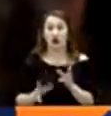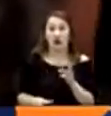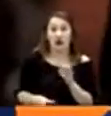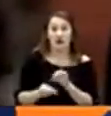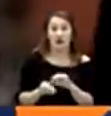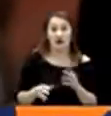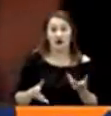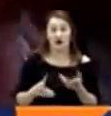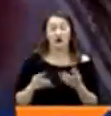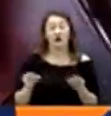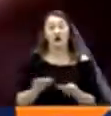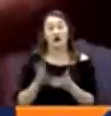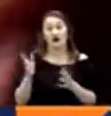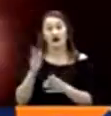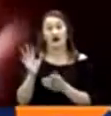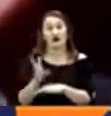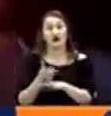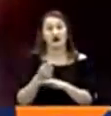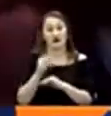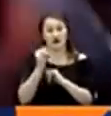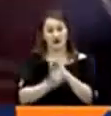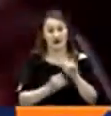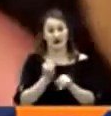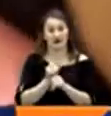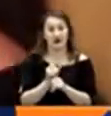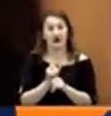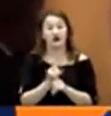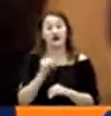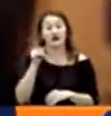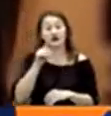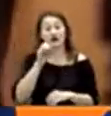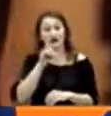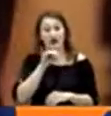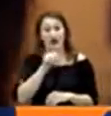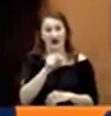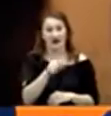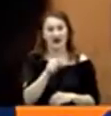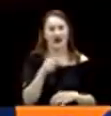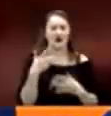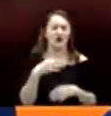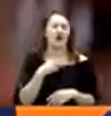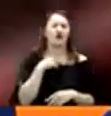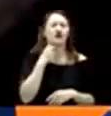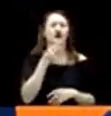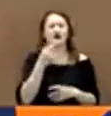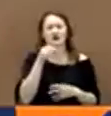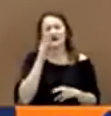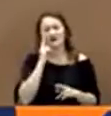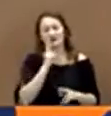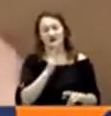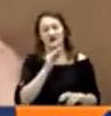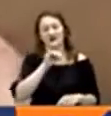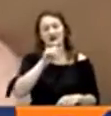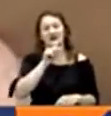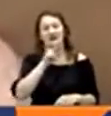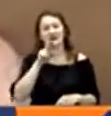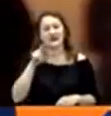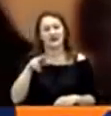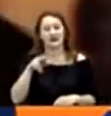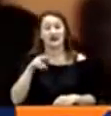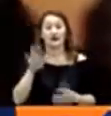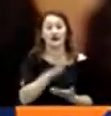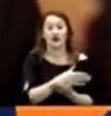participación de varios artistas internacionales. Sofía Ribeiro se ha convertido en una de las voces más reconocidas del jazz y la música